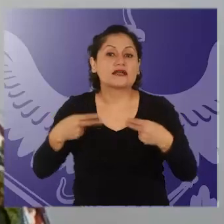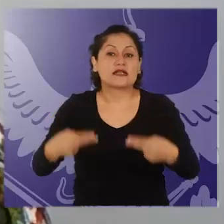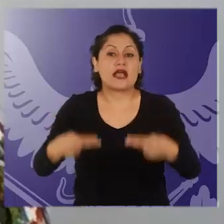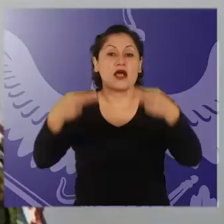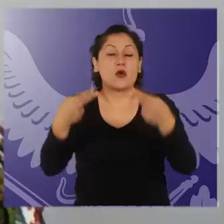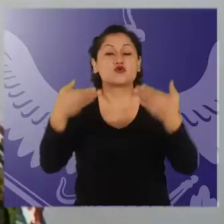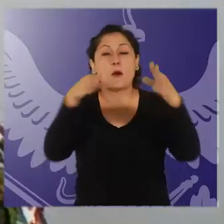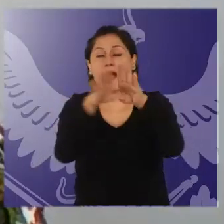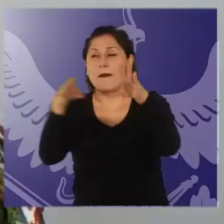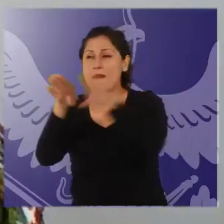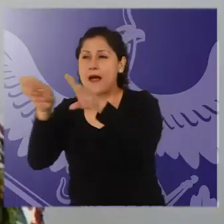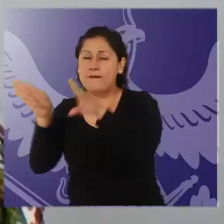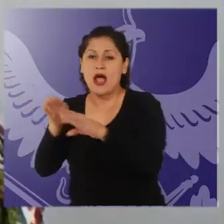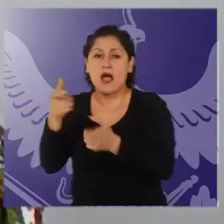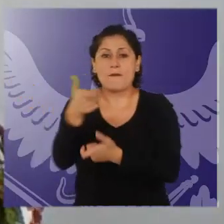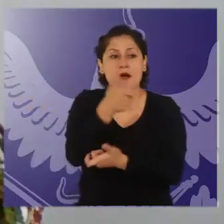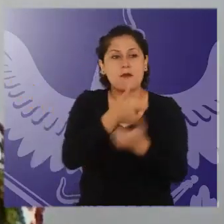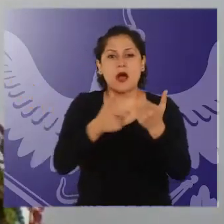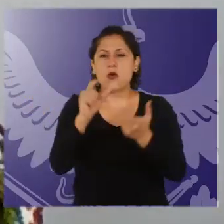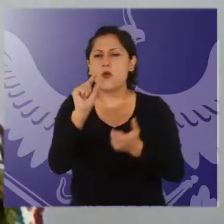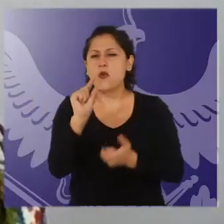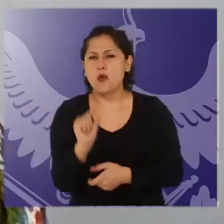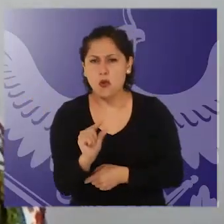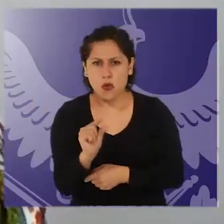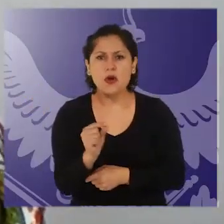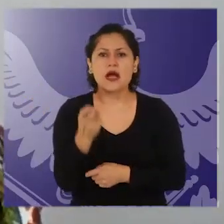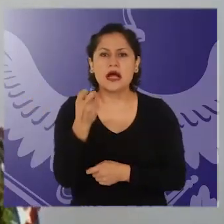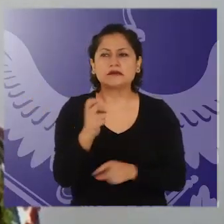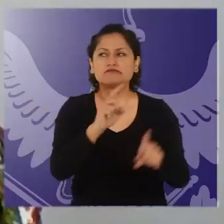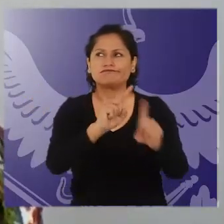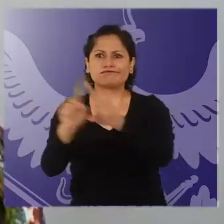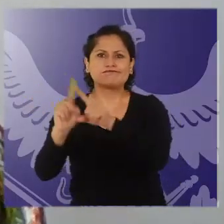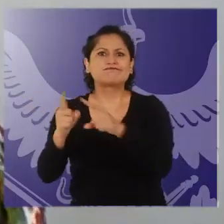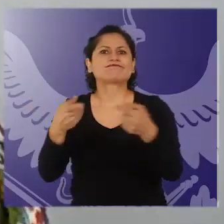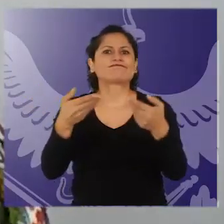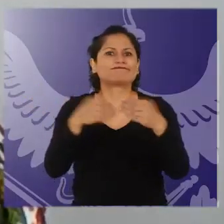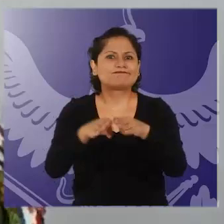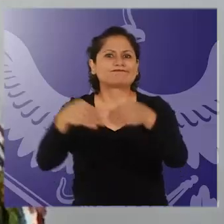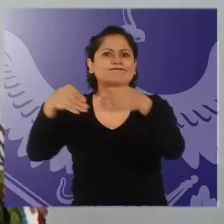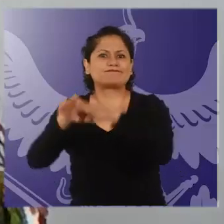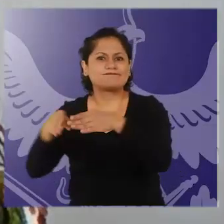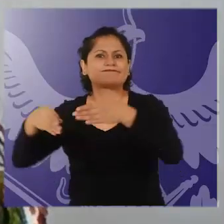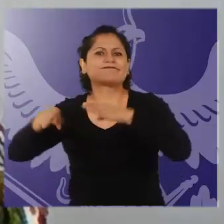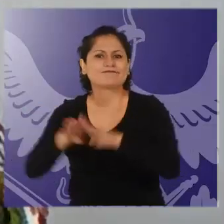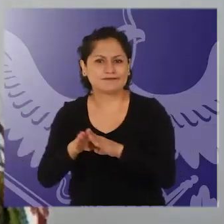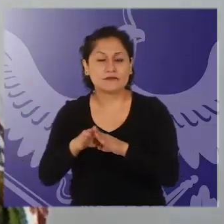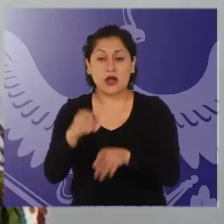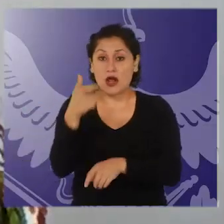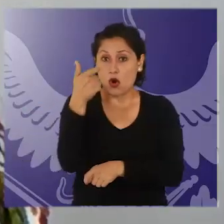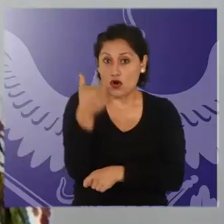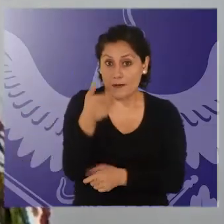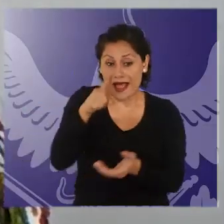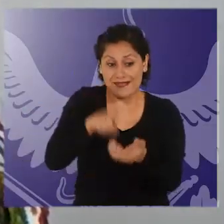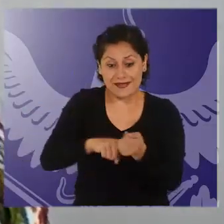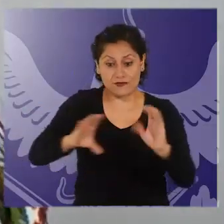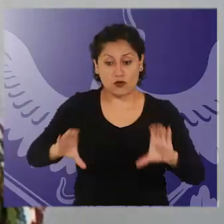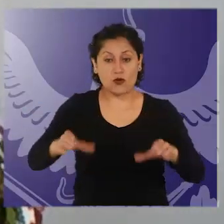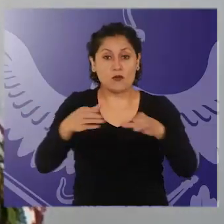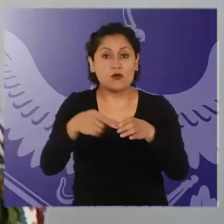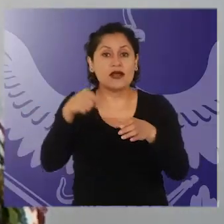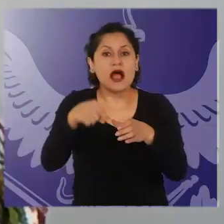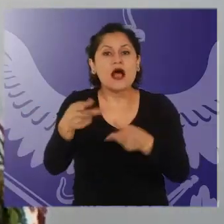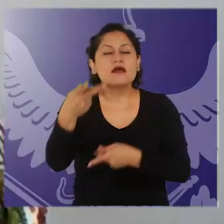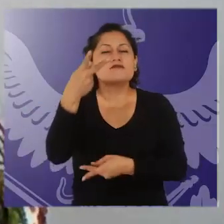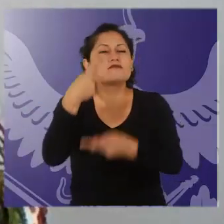han cerrado y los mercados de productos de la región no están operando al 100%. El estancamiento de la economía comunitaria